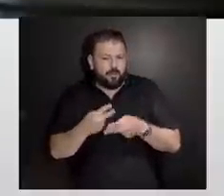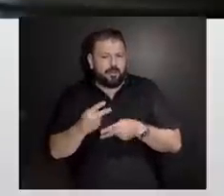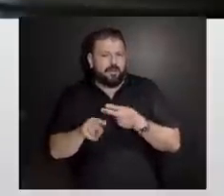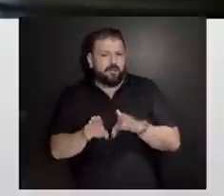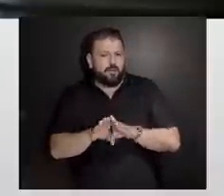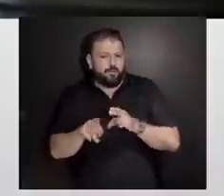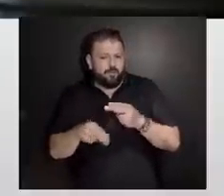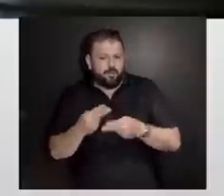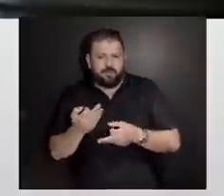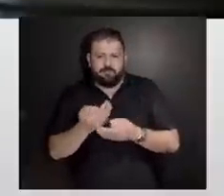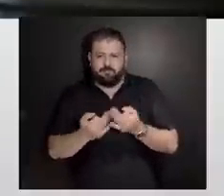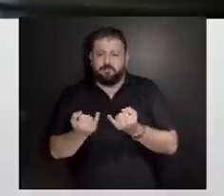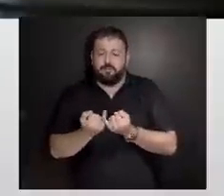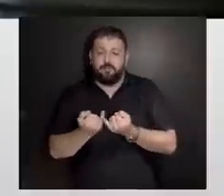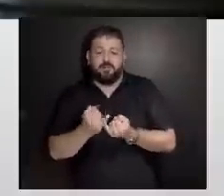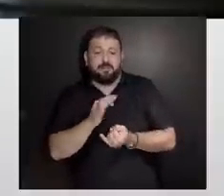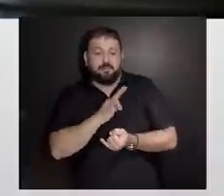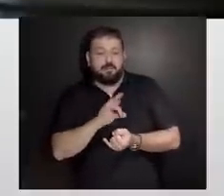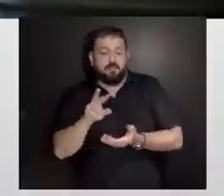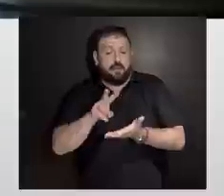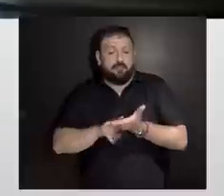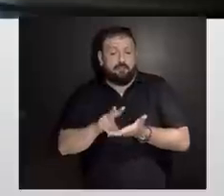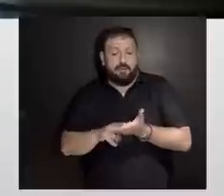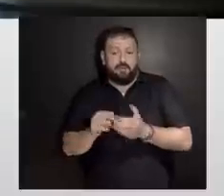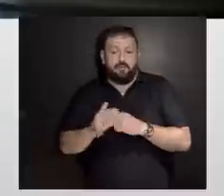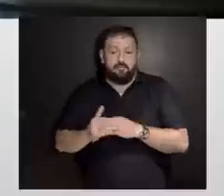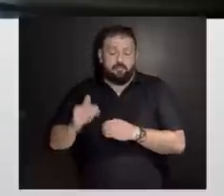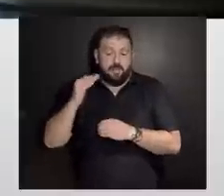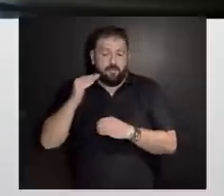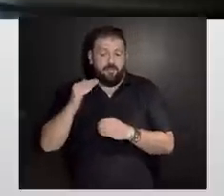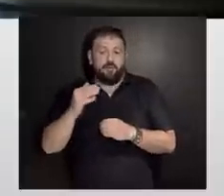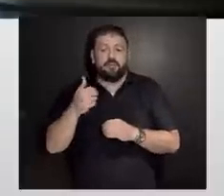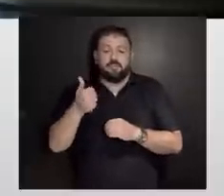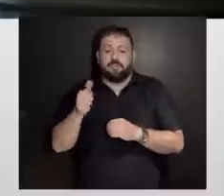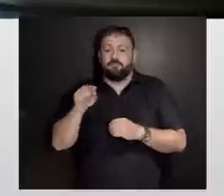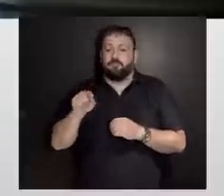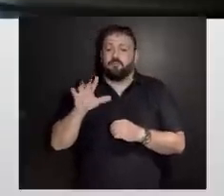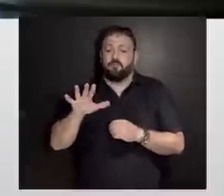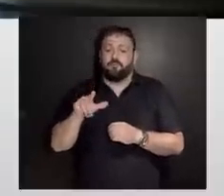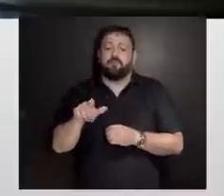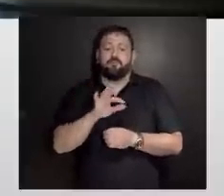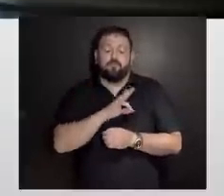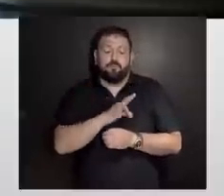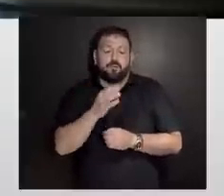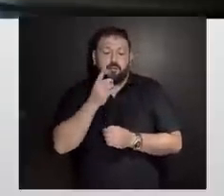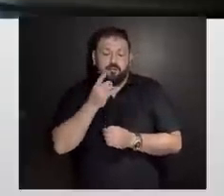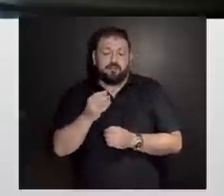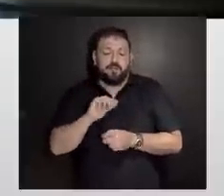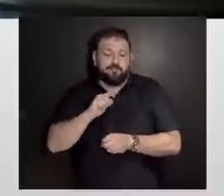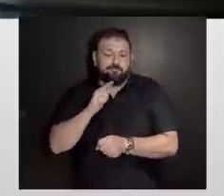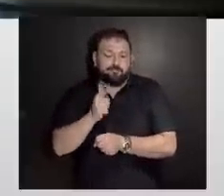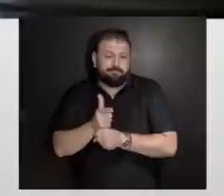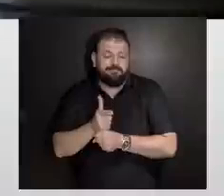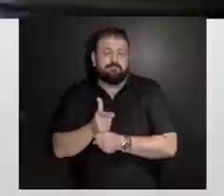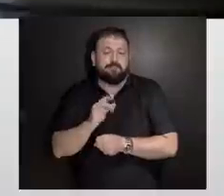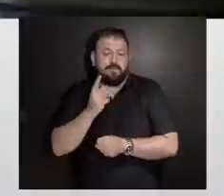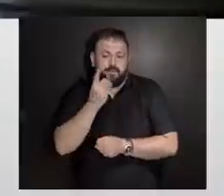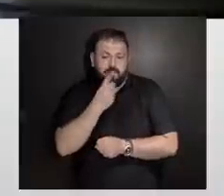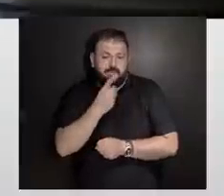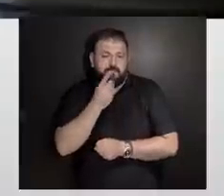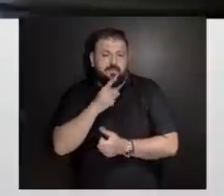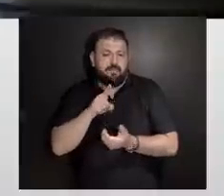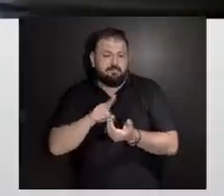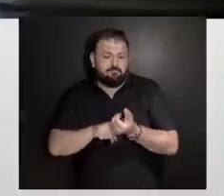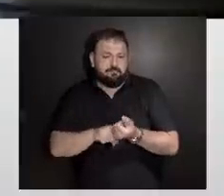glucosa plasmática, y si el valor es mayor a 6,5%, se considera ya como un diagnóstico de diabetes.